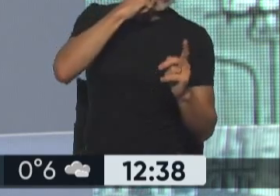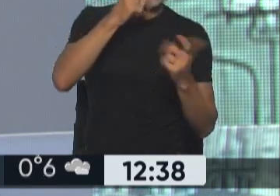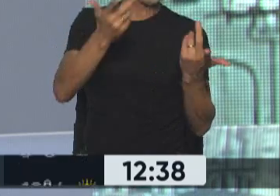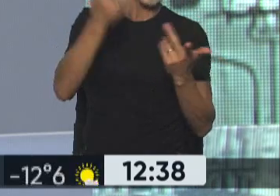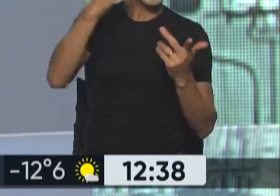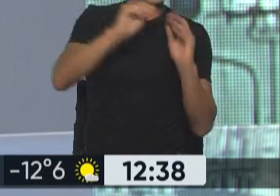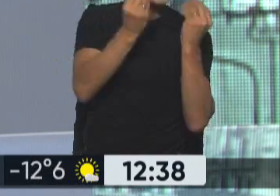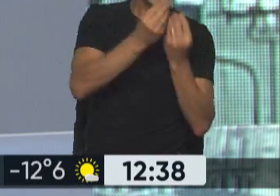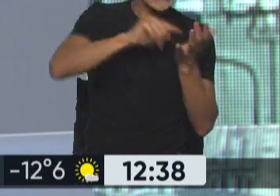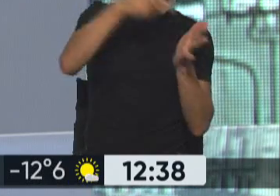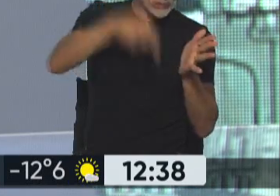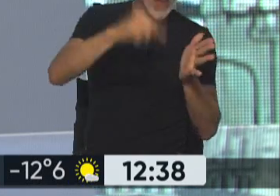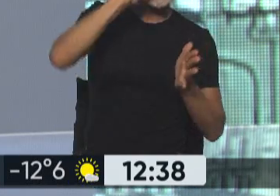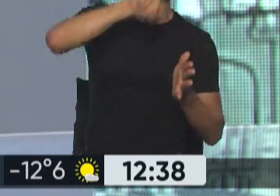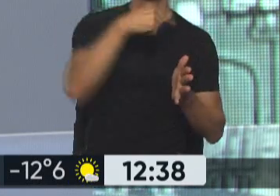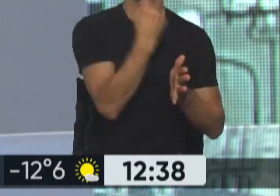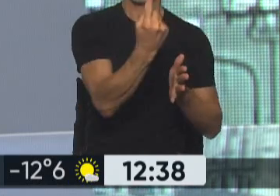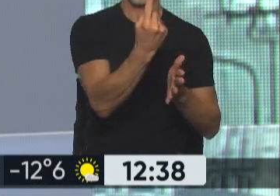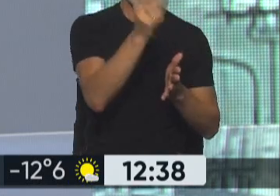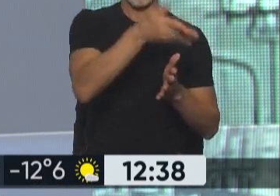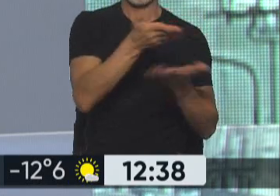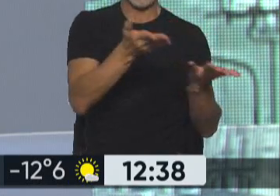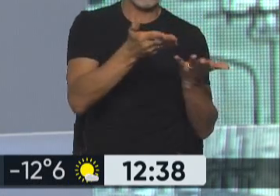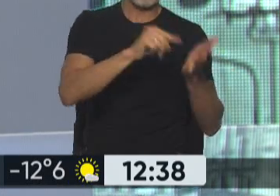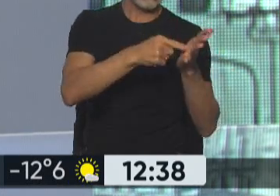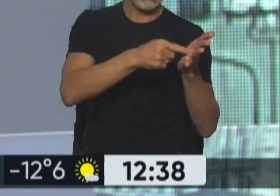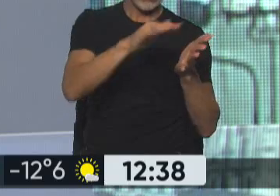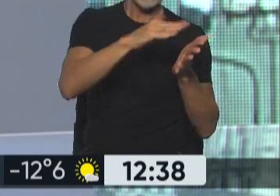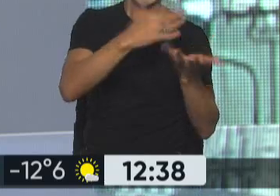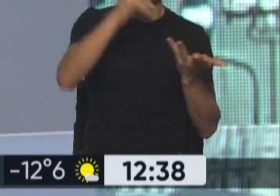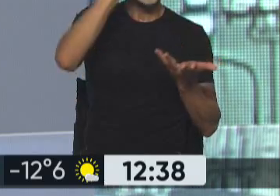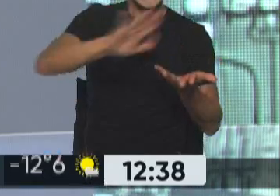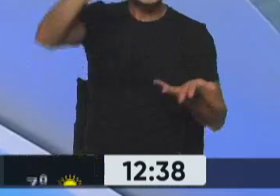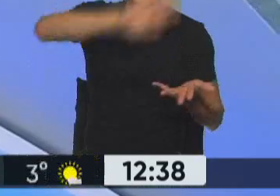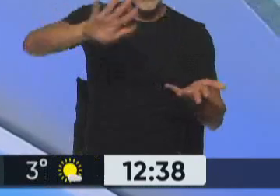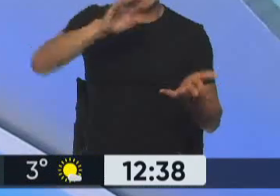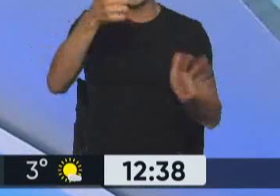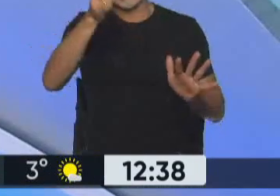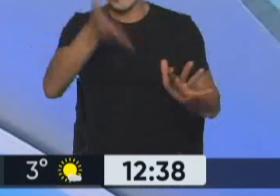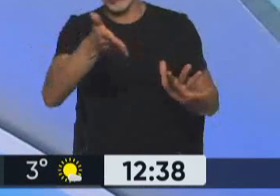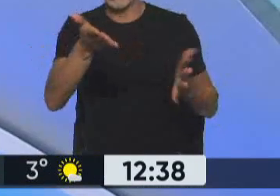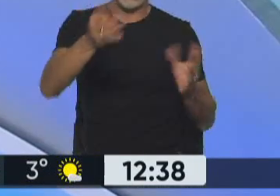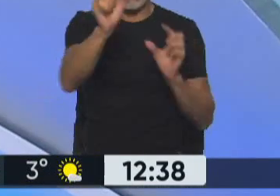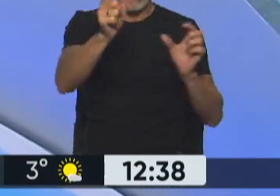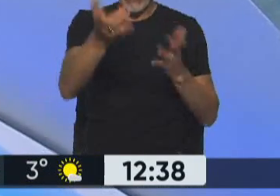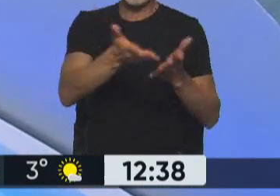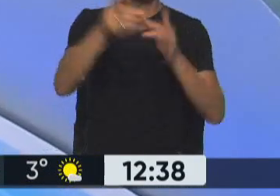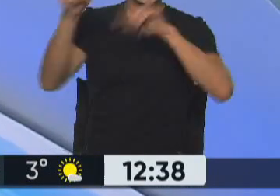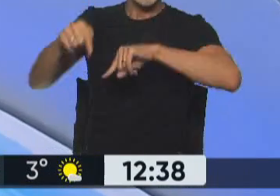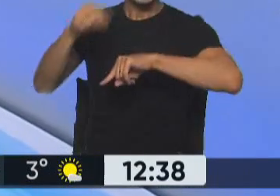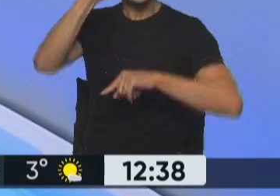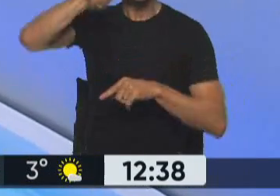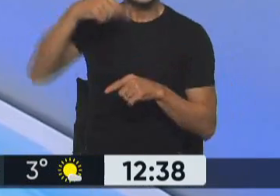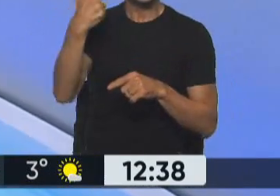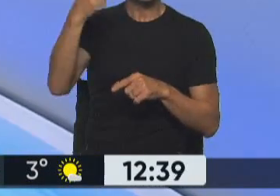había dado en Ciudad 7,1% cuando en ciudad en nación dio 6% recordemos correcto ahora